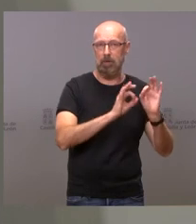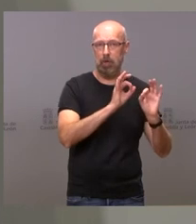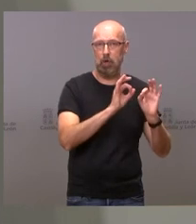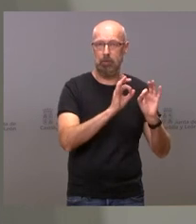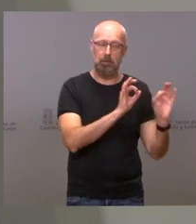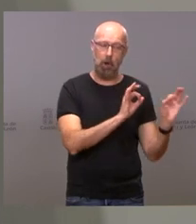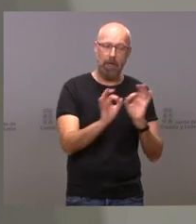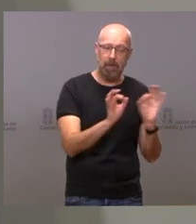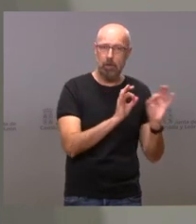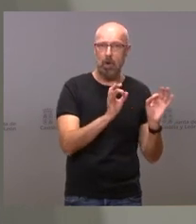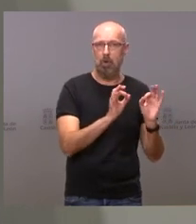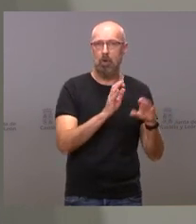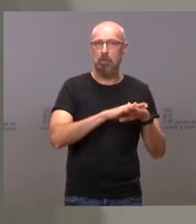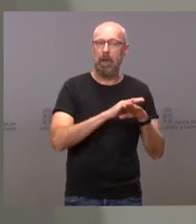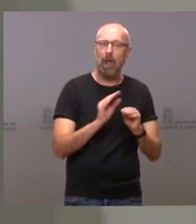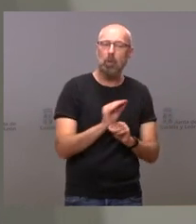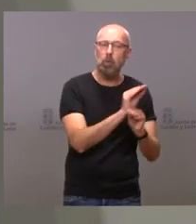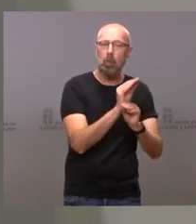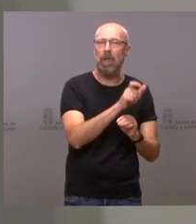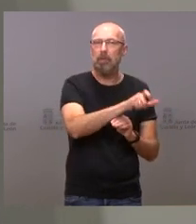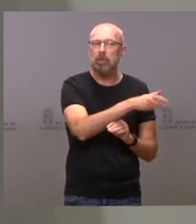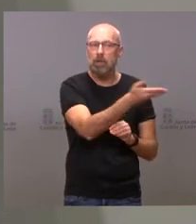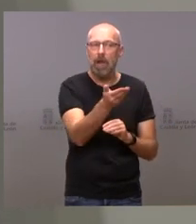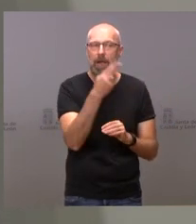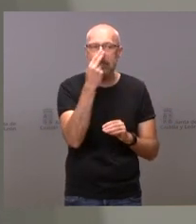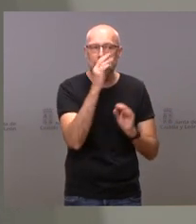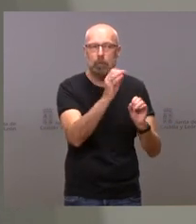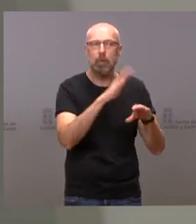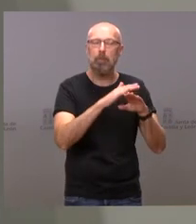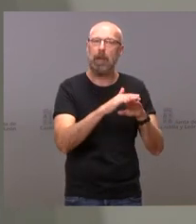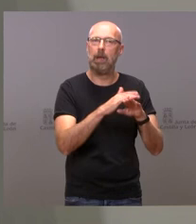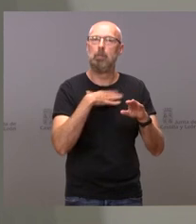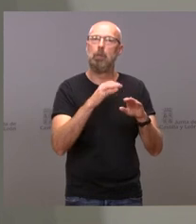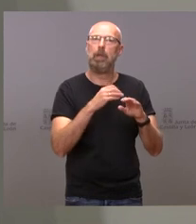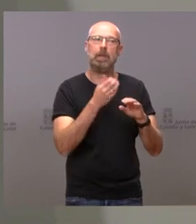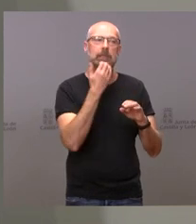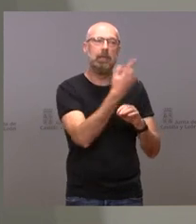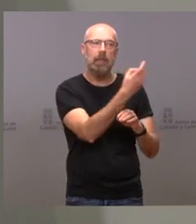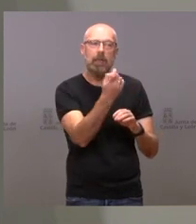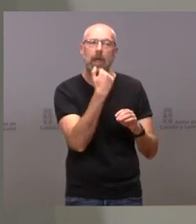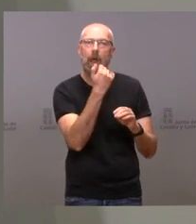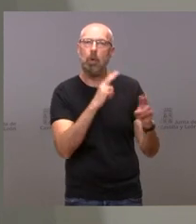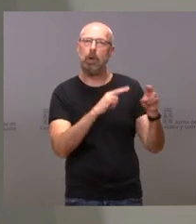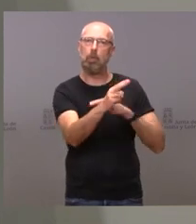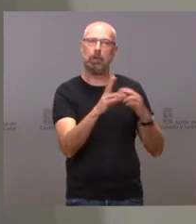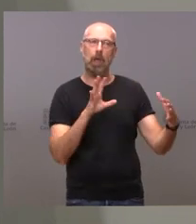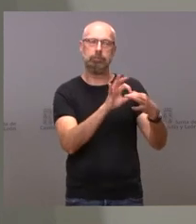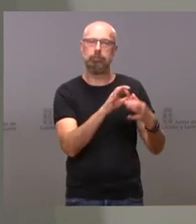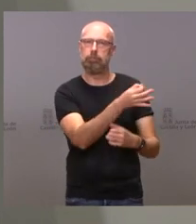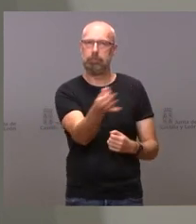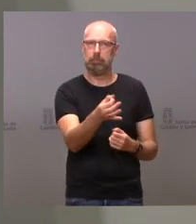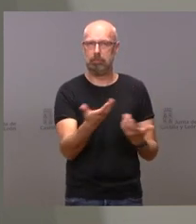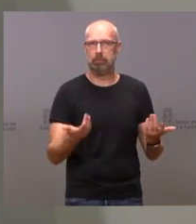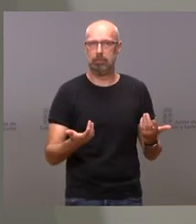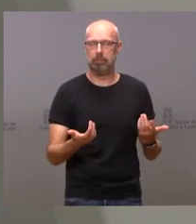los ciudadanos por anticipado y tener una capacidad de respuesta a unos eventos que